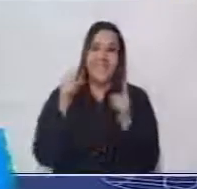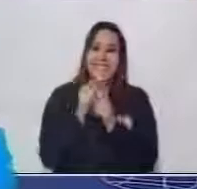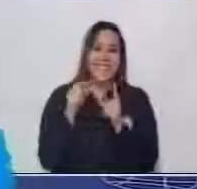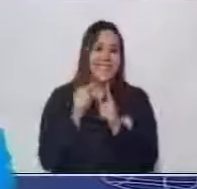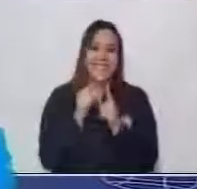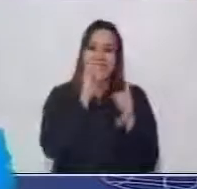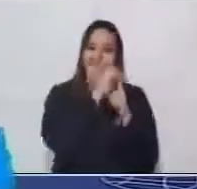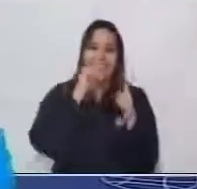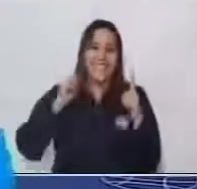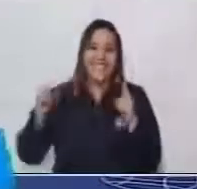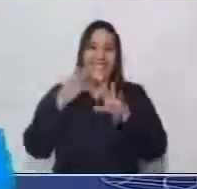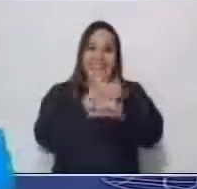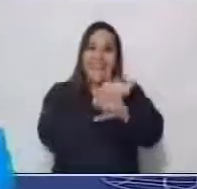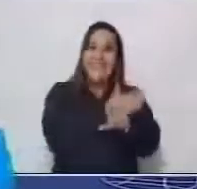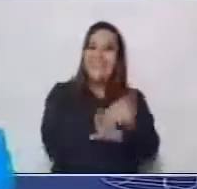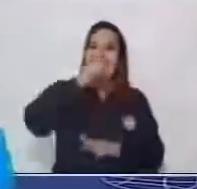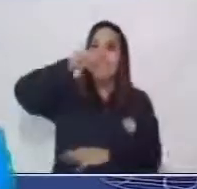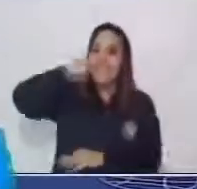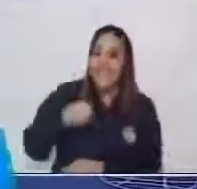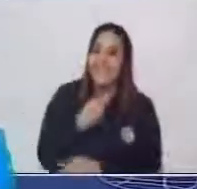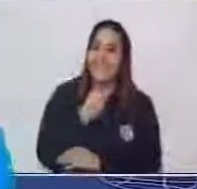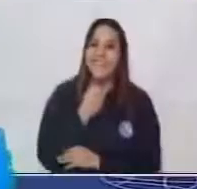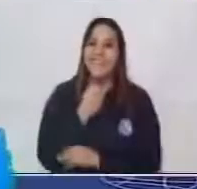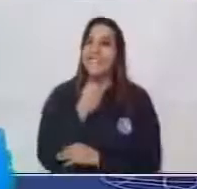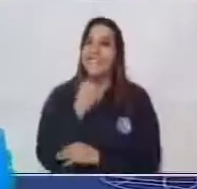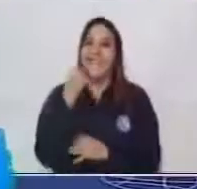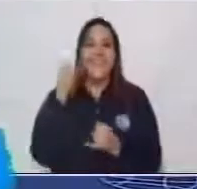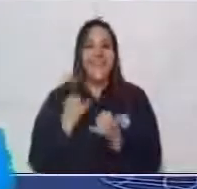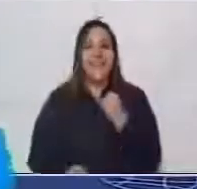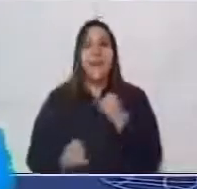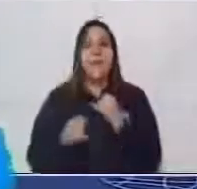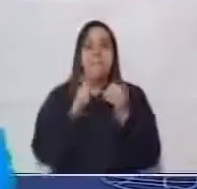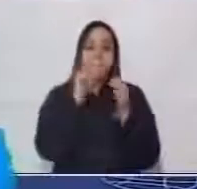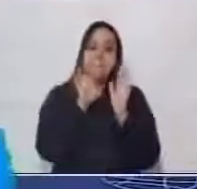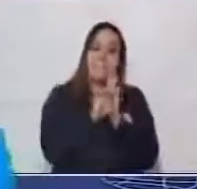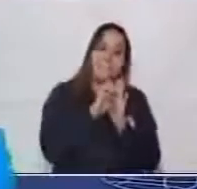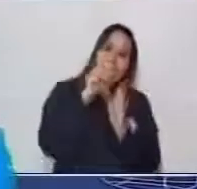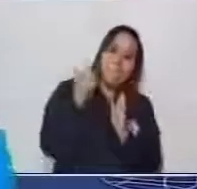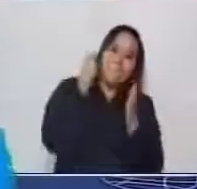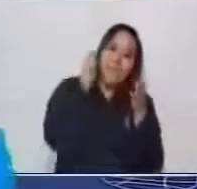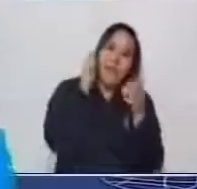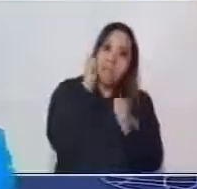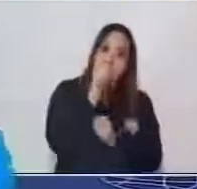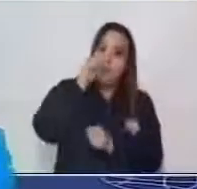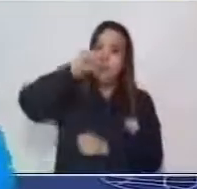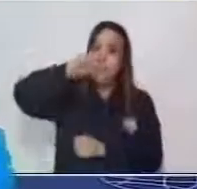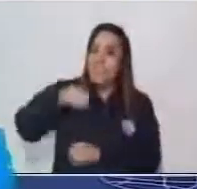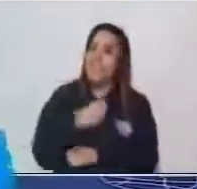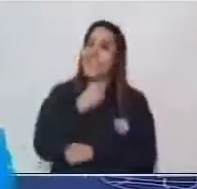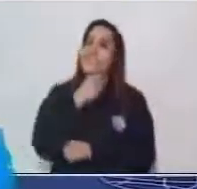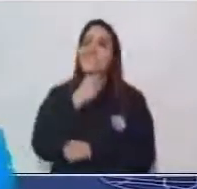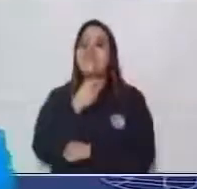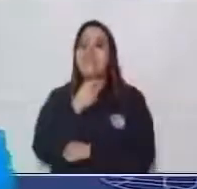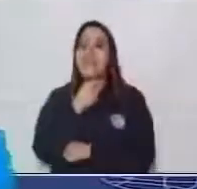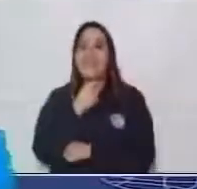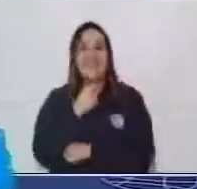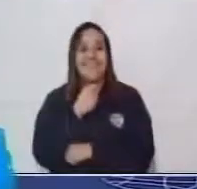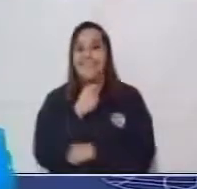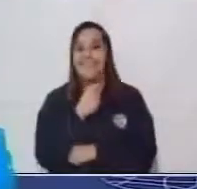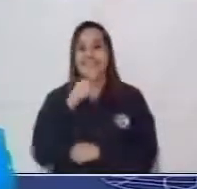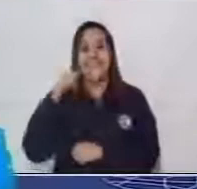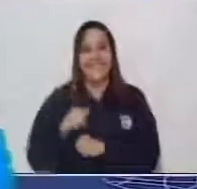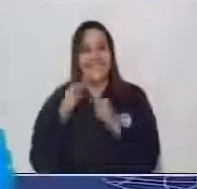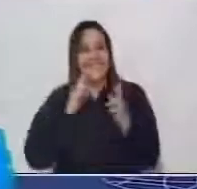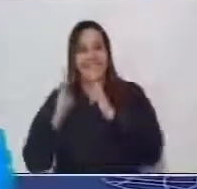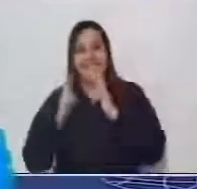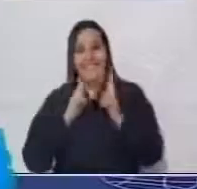le coloca antes la coma. Y por último, el punto y coma, pausa y espera. Si relacionamos la coma